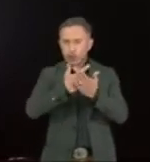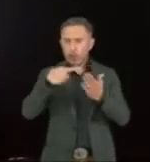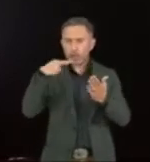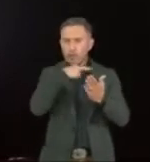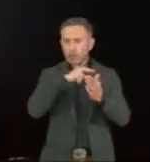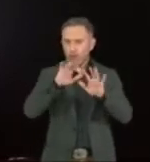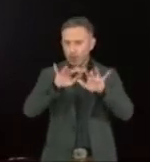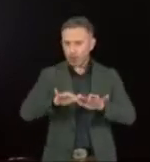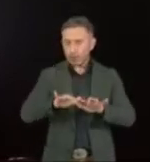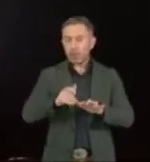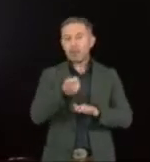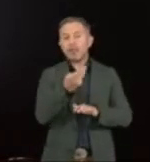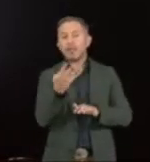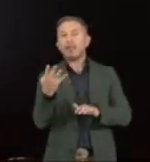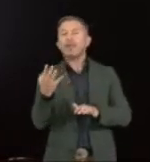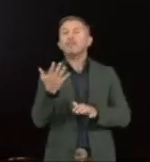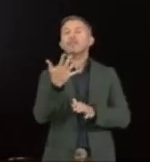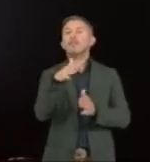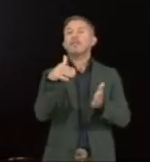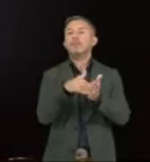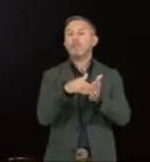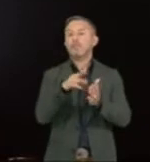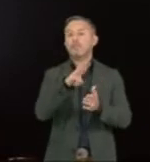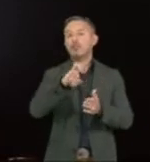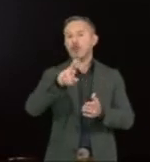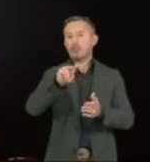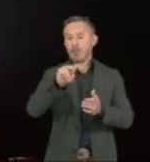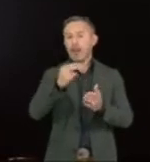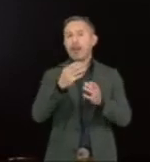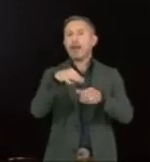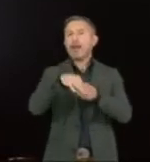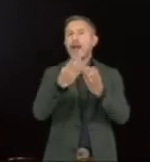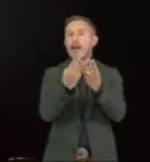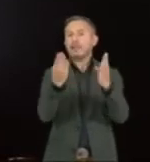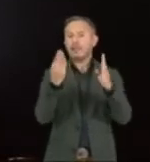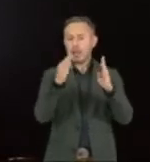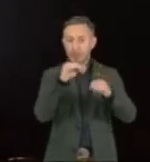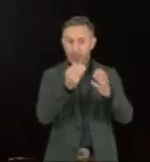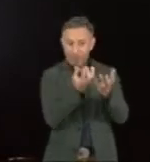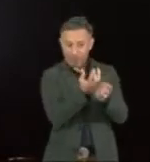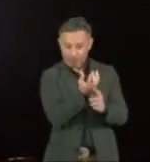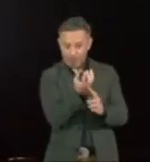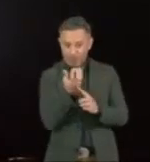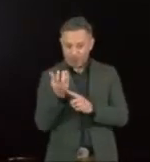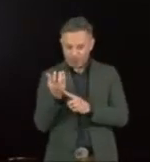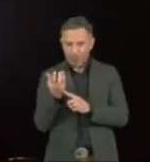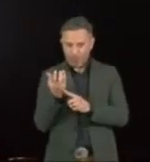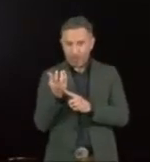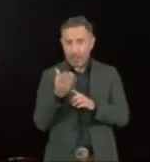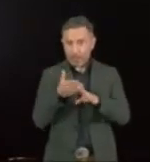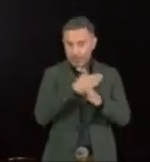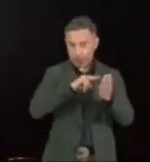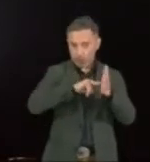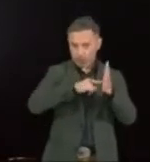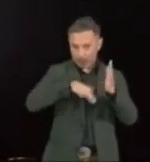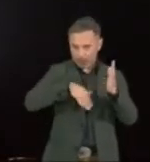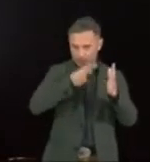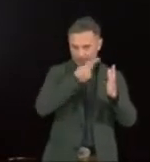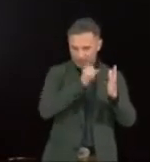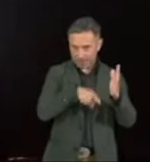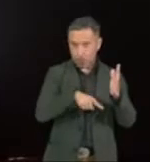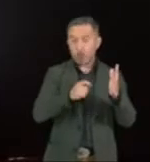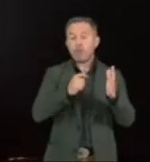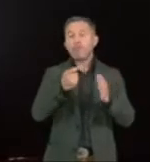1830 casillas que integran la muestra se recibió información a la hora del corte mencionada de